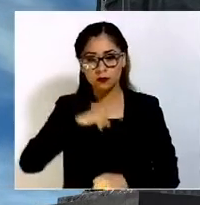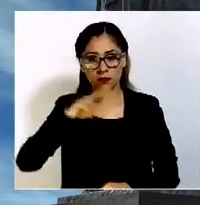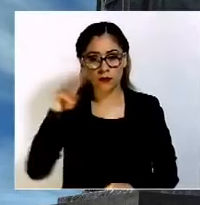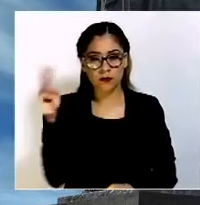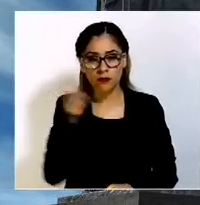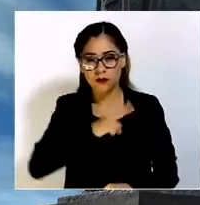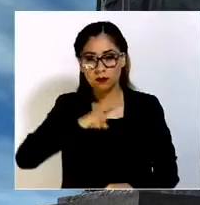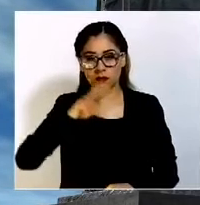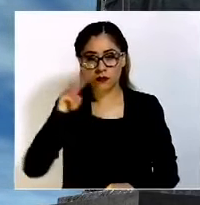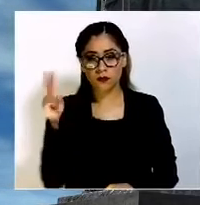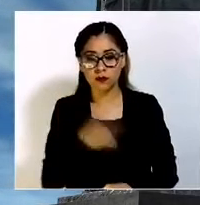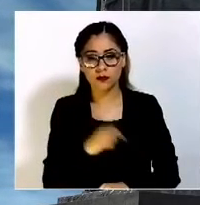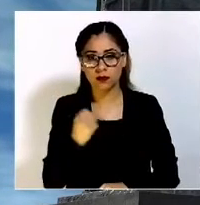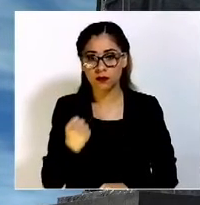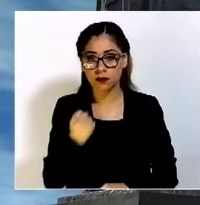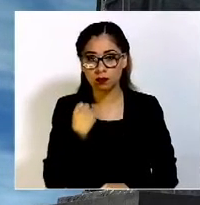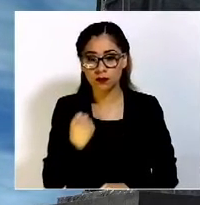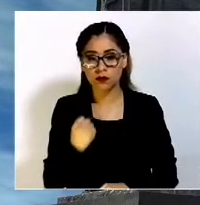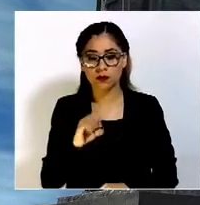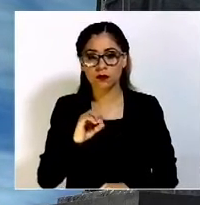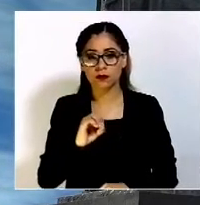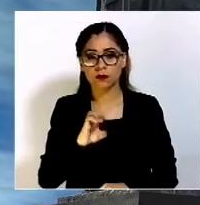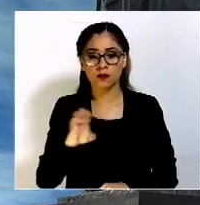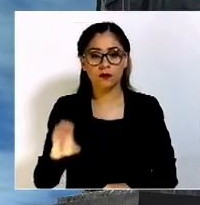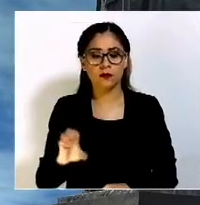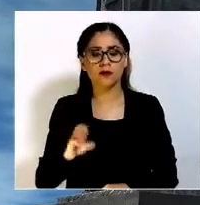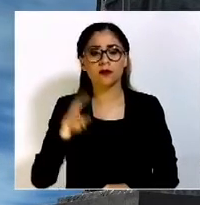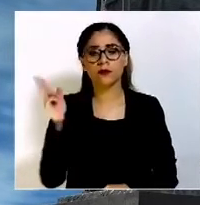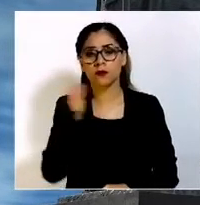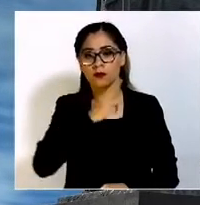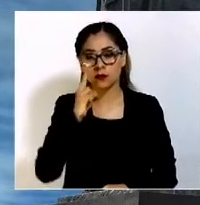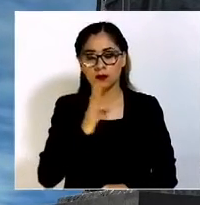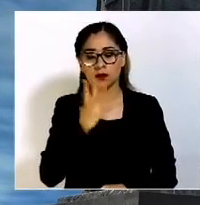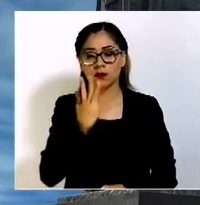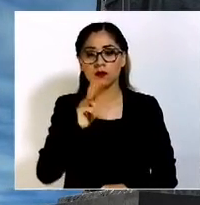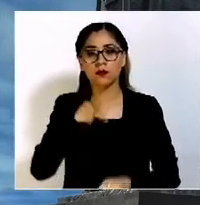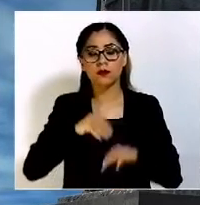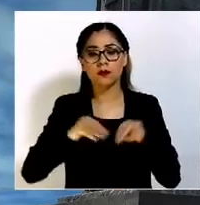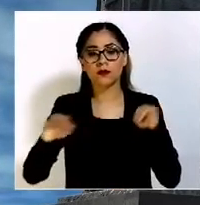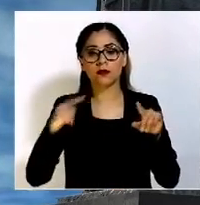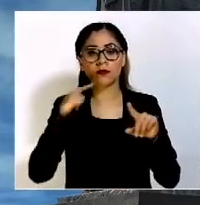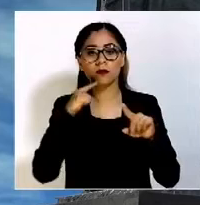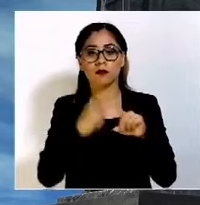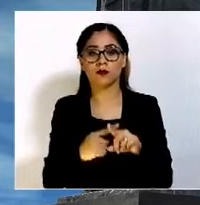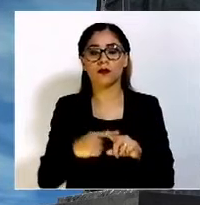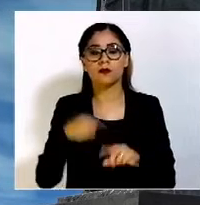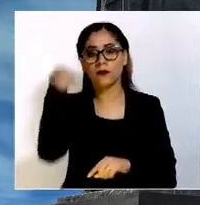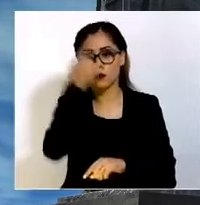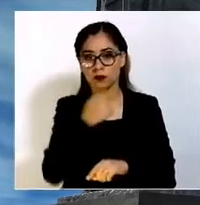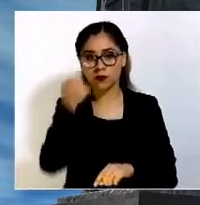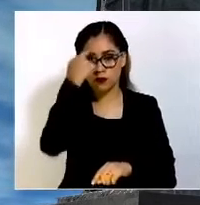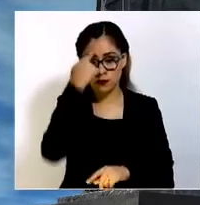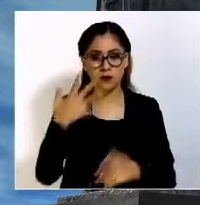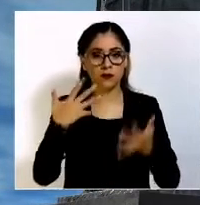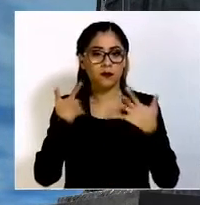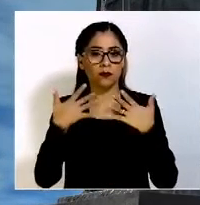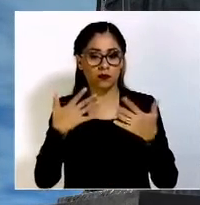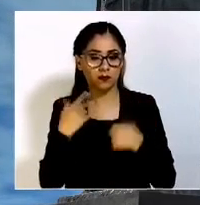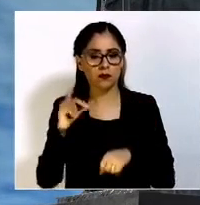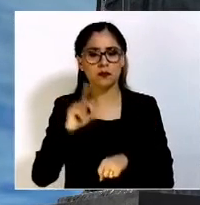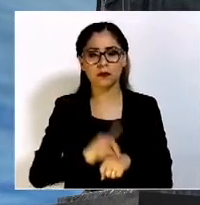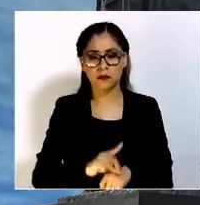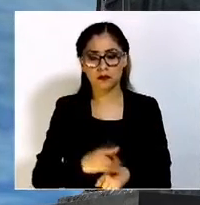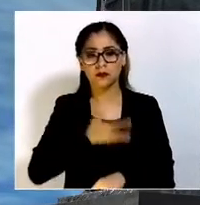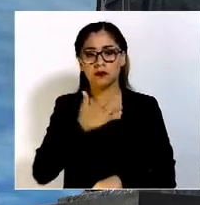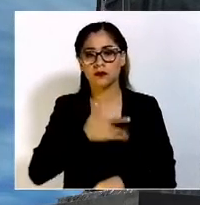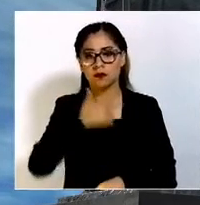estará principalmente del oeste con viento normal de 5 kilómetros por hora. El tiempo estará cálido durante el día, templado en la